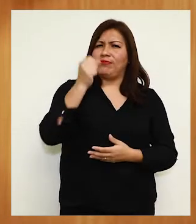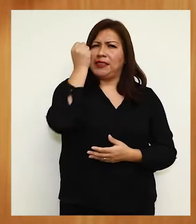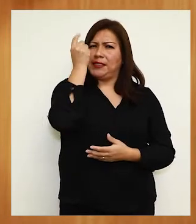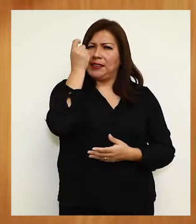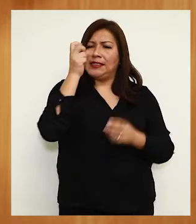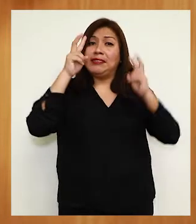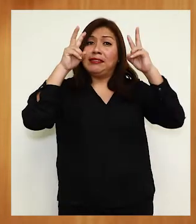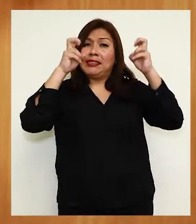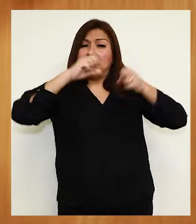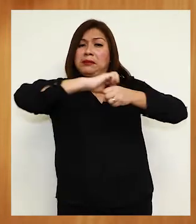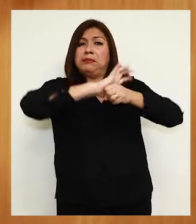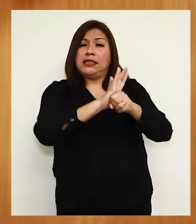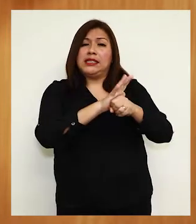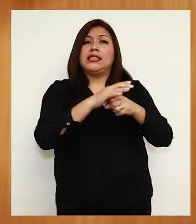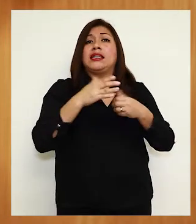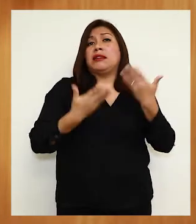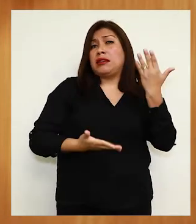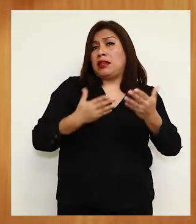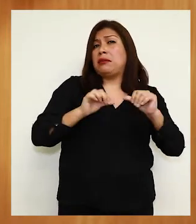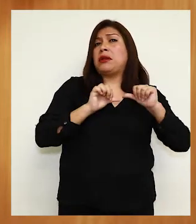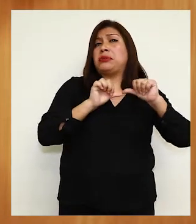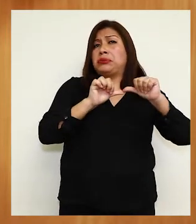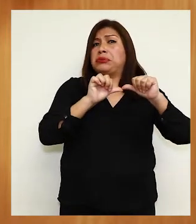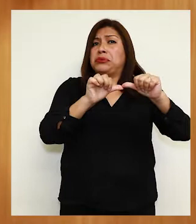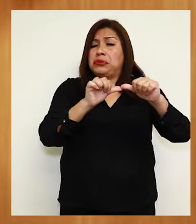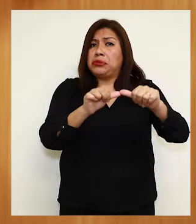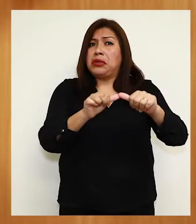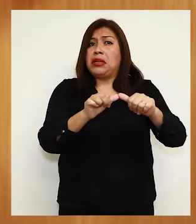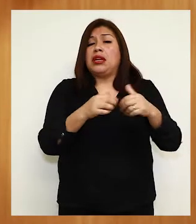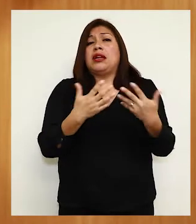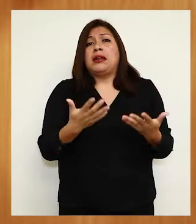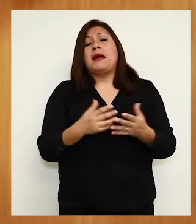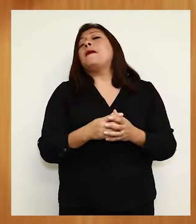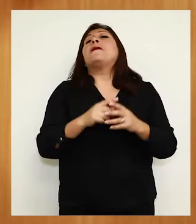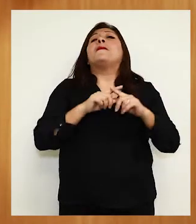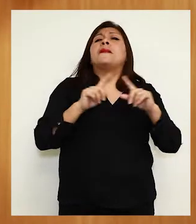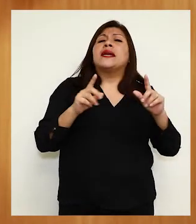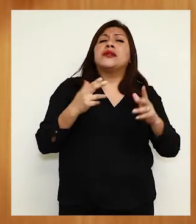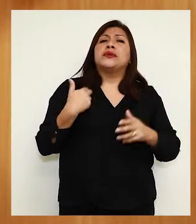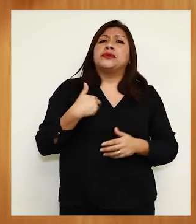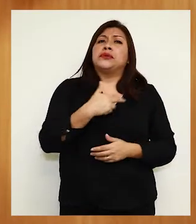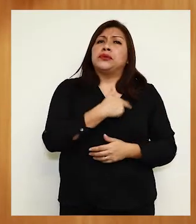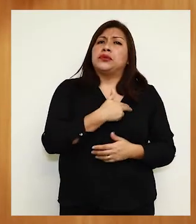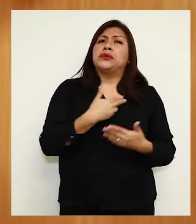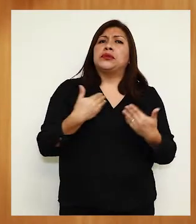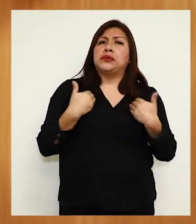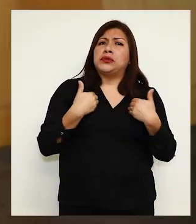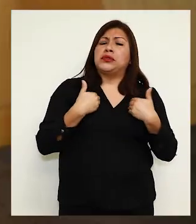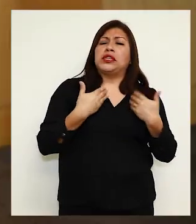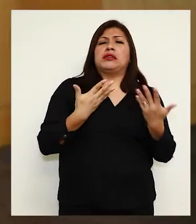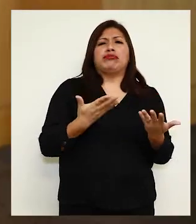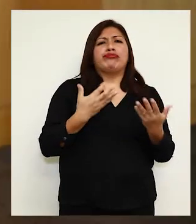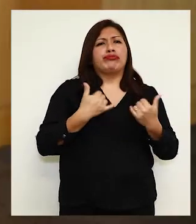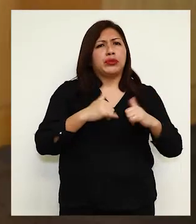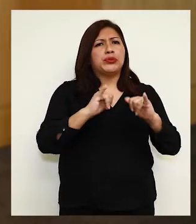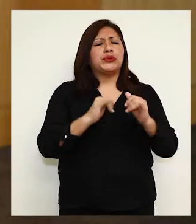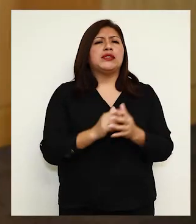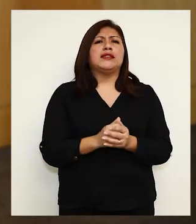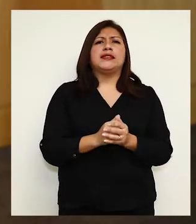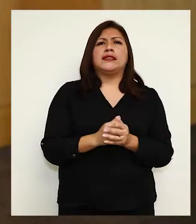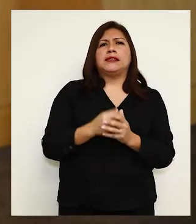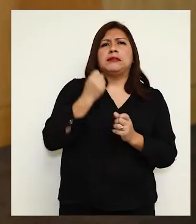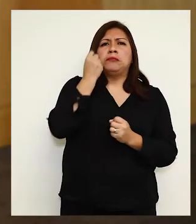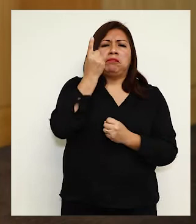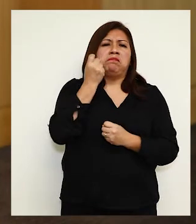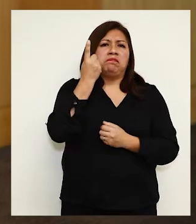de pandemia puede prevalecer por un tiempo en adición a lo que venimos percibiendo, ¿no?, hasta la fecha.